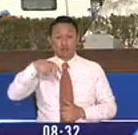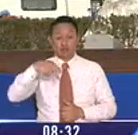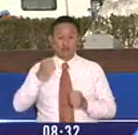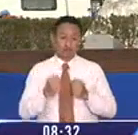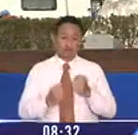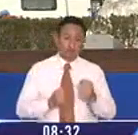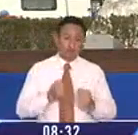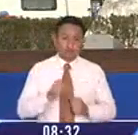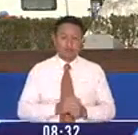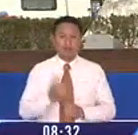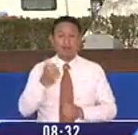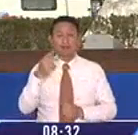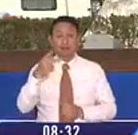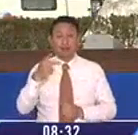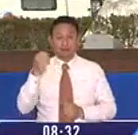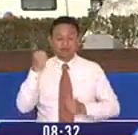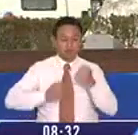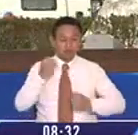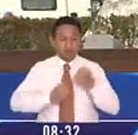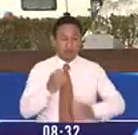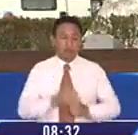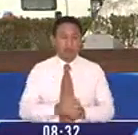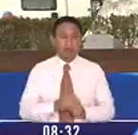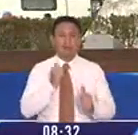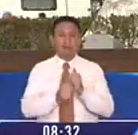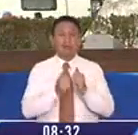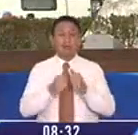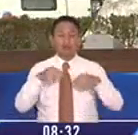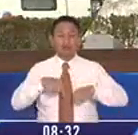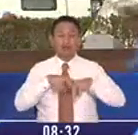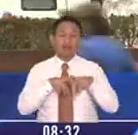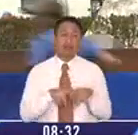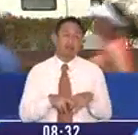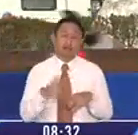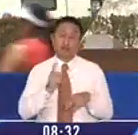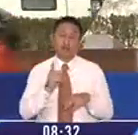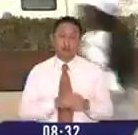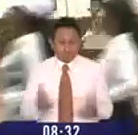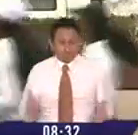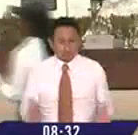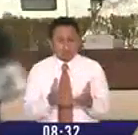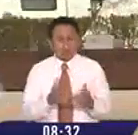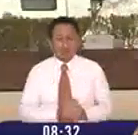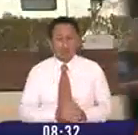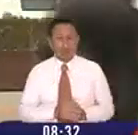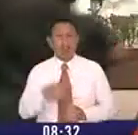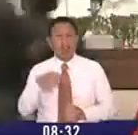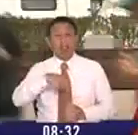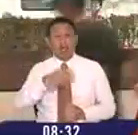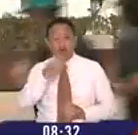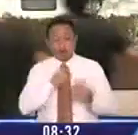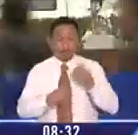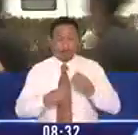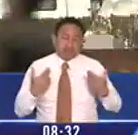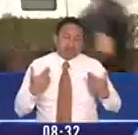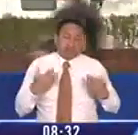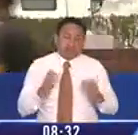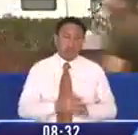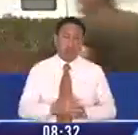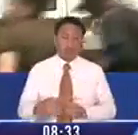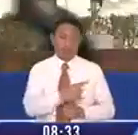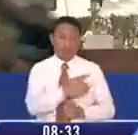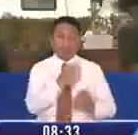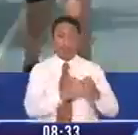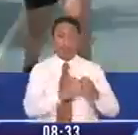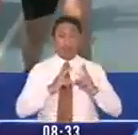la carrera de 10 kilómetros. Que hagamos deporte, dejemos el sedentarismo, dejemos de tener malos hábitos nutricionales, porque es lo que perjudica